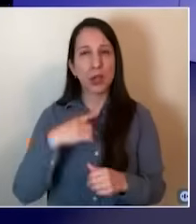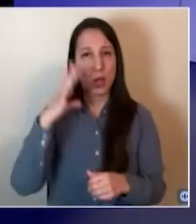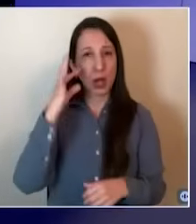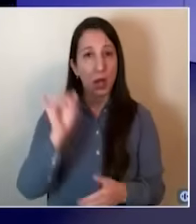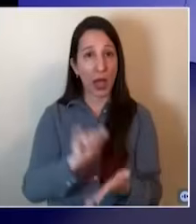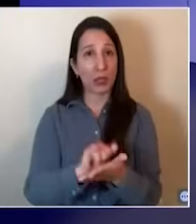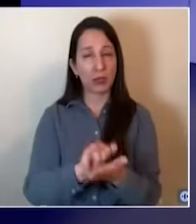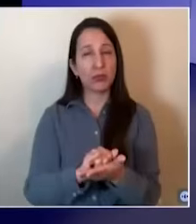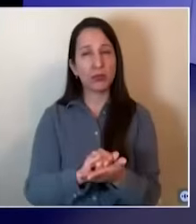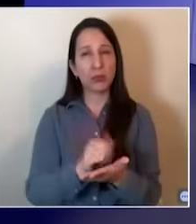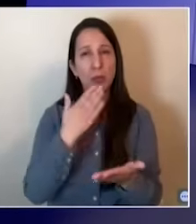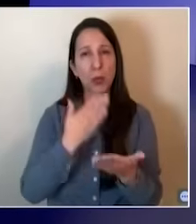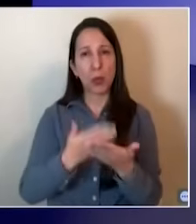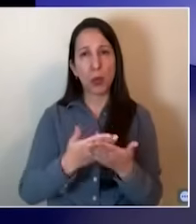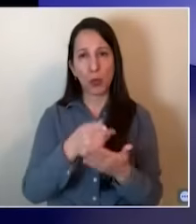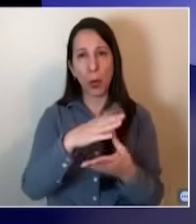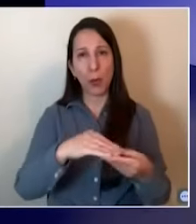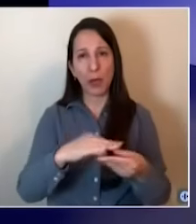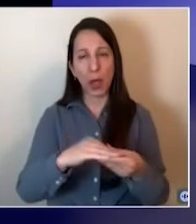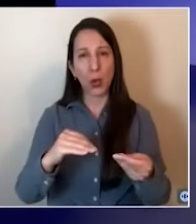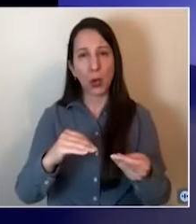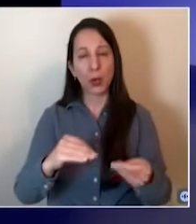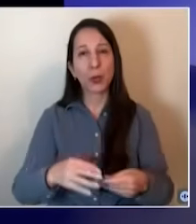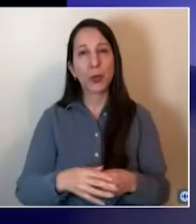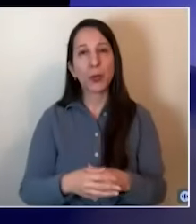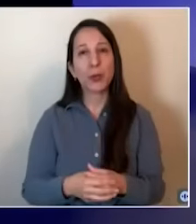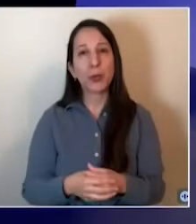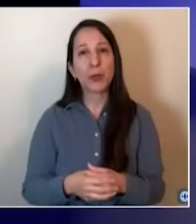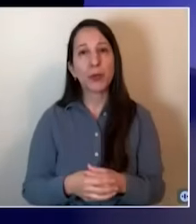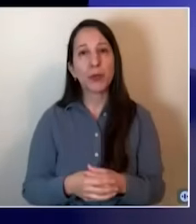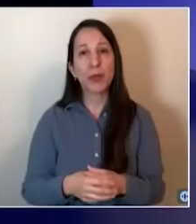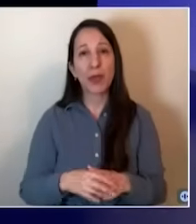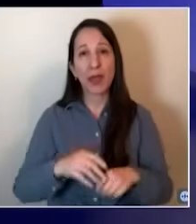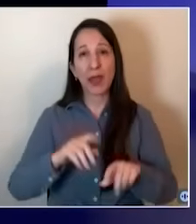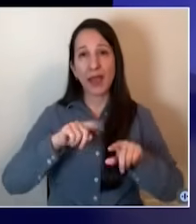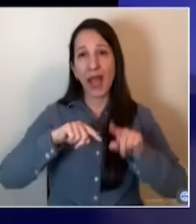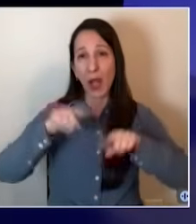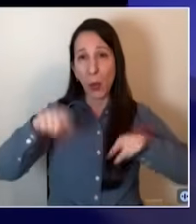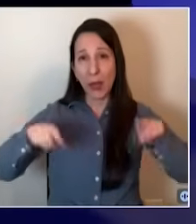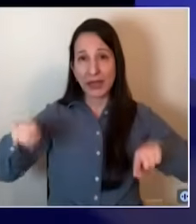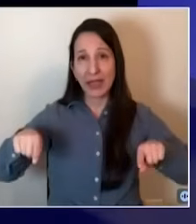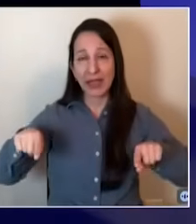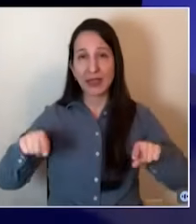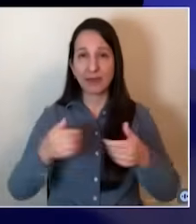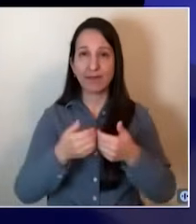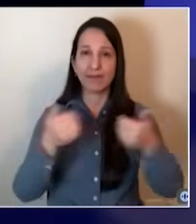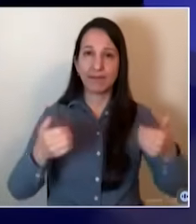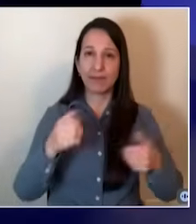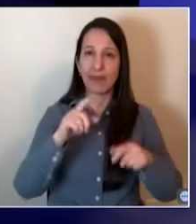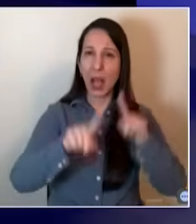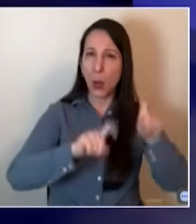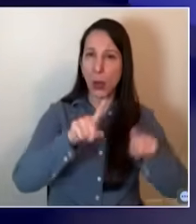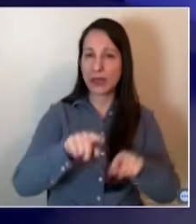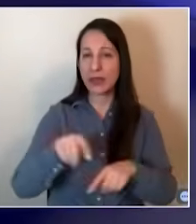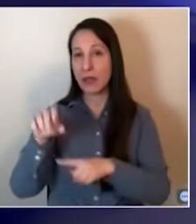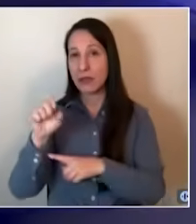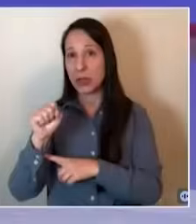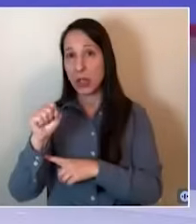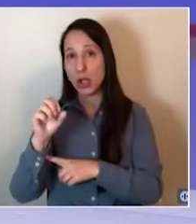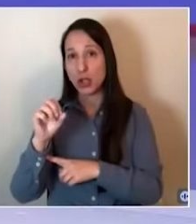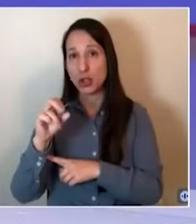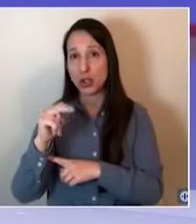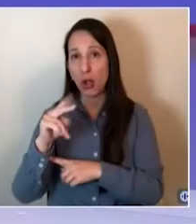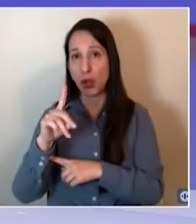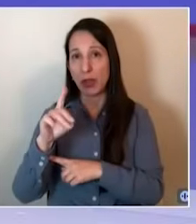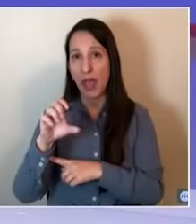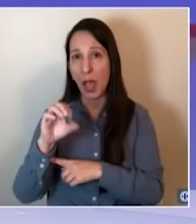comentario para iniciar. Las encuestas, no los sondeos, que ahora podemos diferenciar cada una. Yo creo que esta